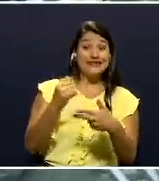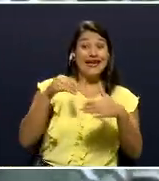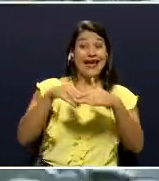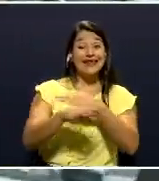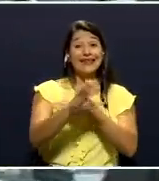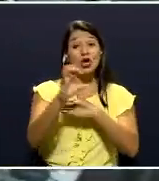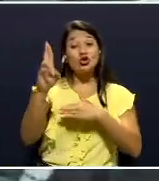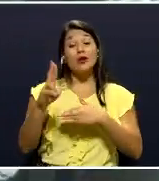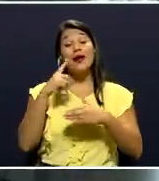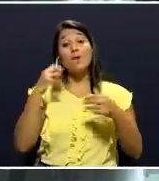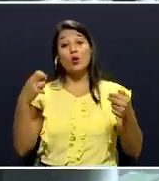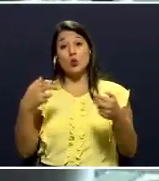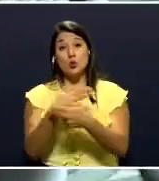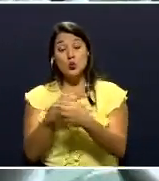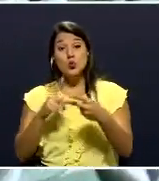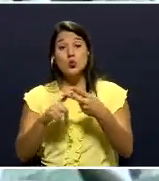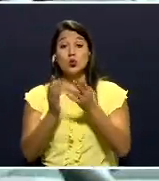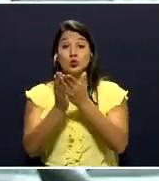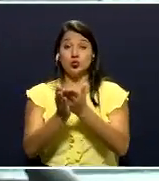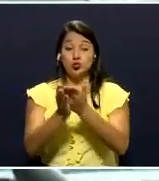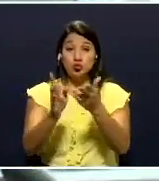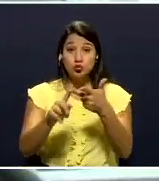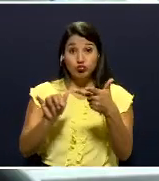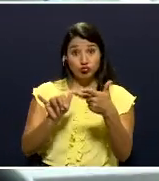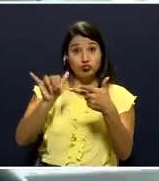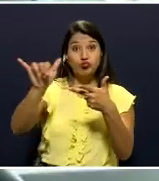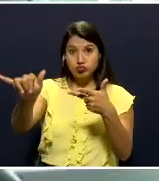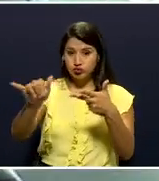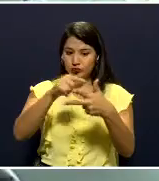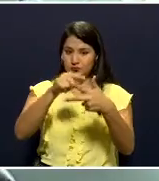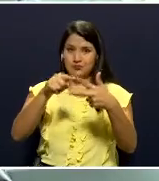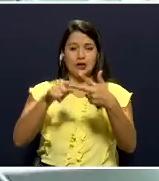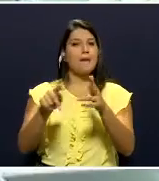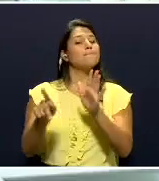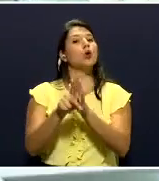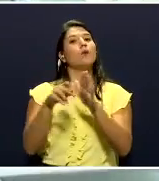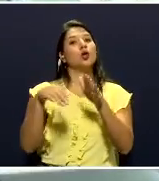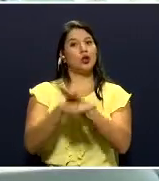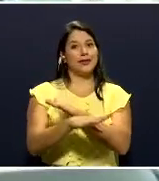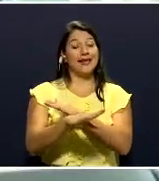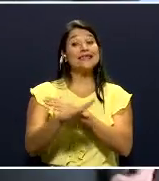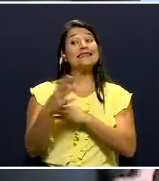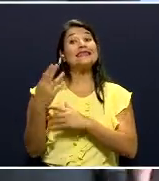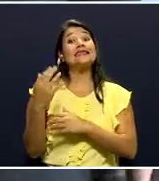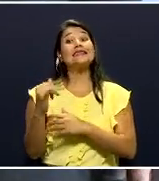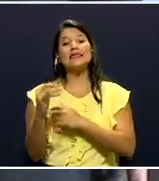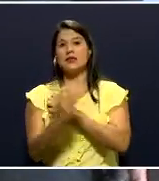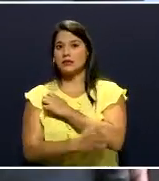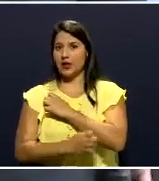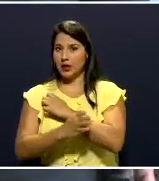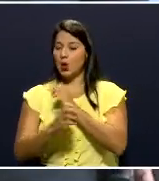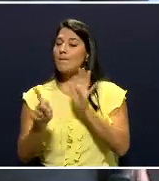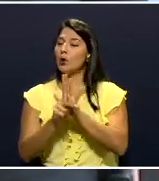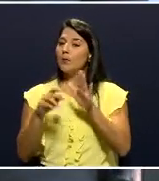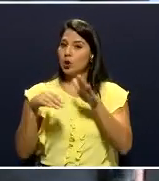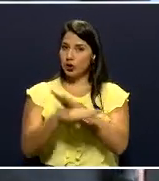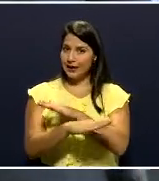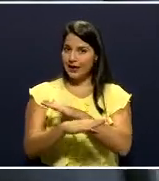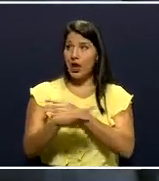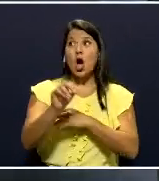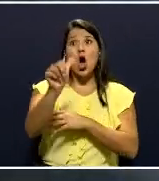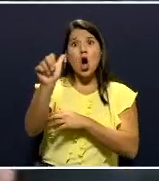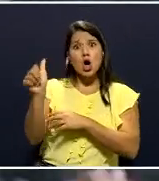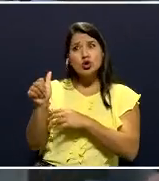de carga, a los agentes diplomáticos y personas de tránsito que solo hagan escala en el país sin salir del aeropuerto, a todos